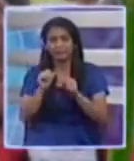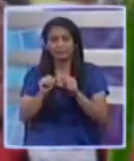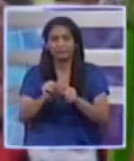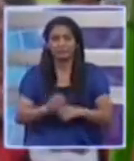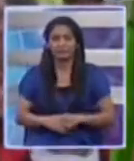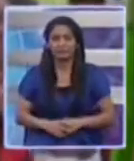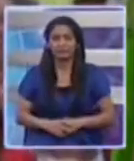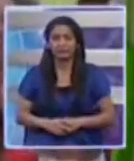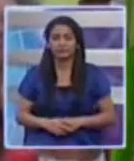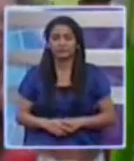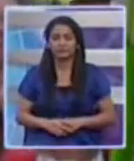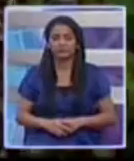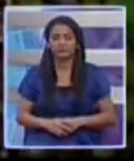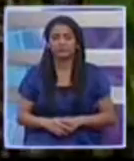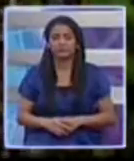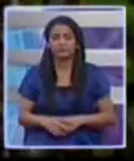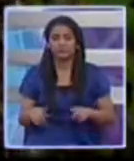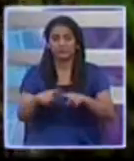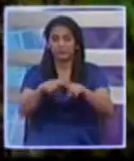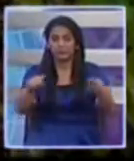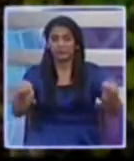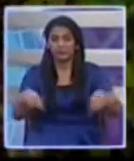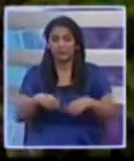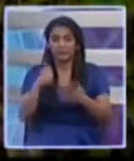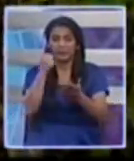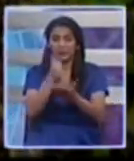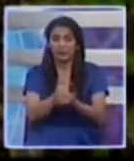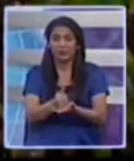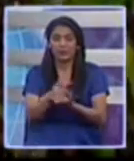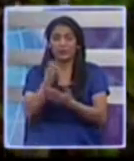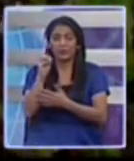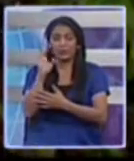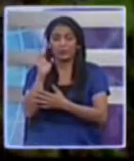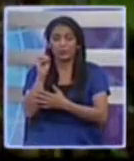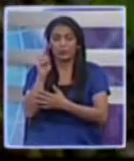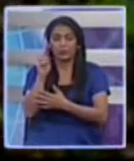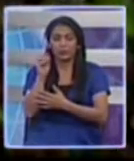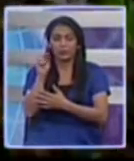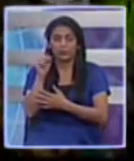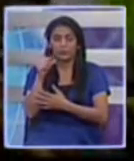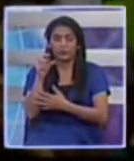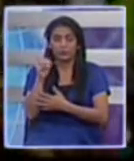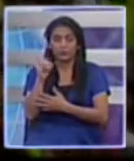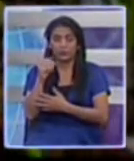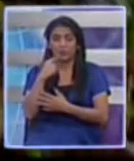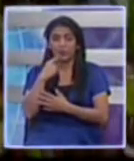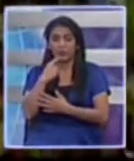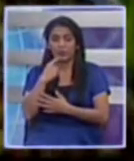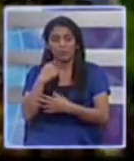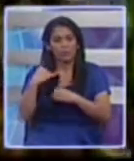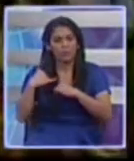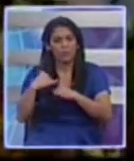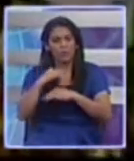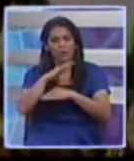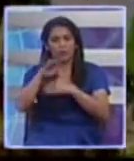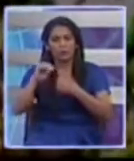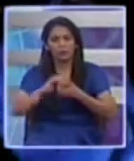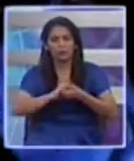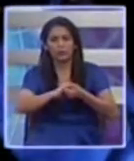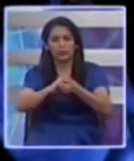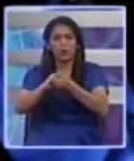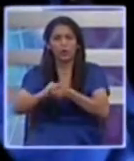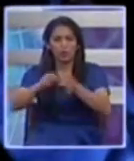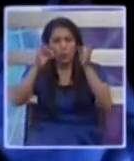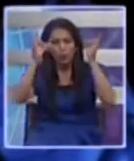personas que se reunieron en la plazoleta del Otorongo, ratificó su propuesta de avanzar juntos hacia un país más justo y solidario.